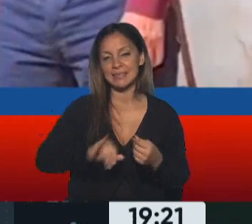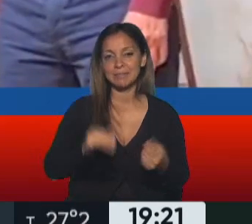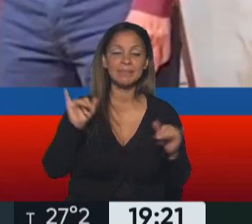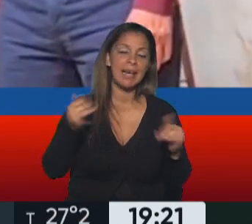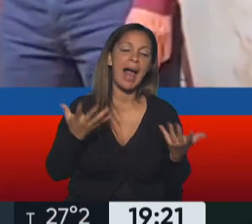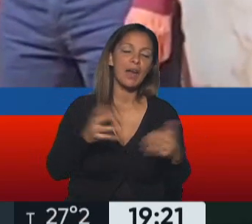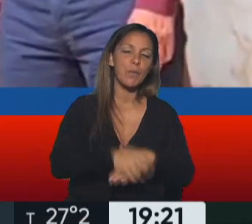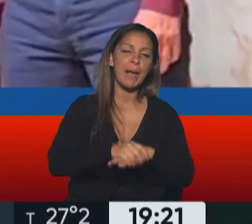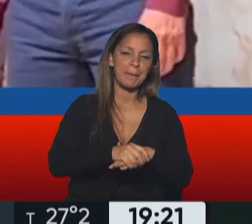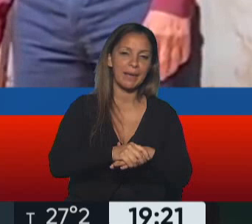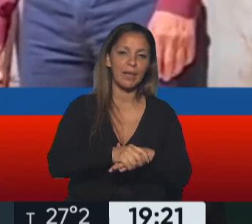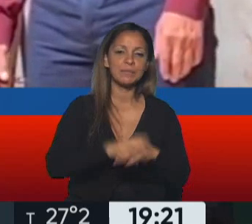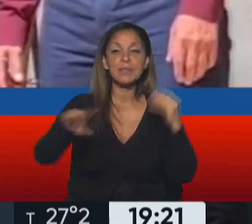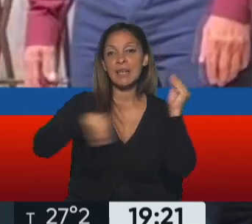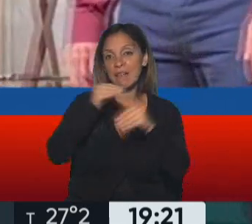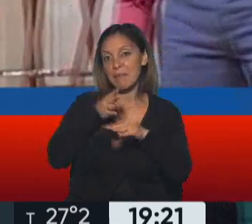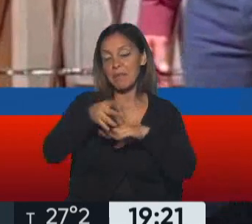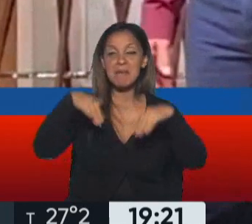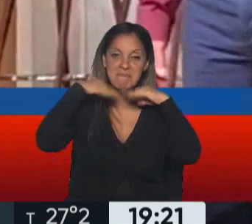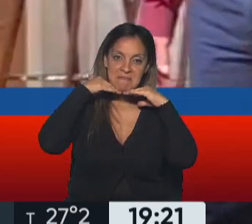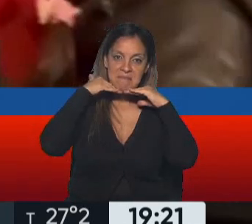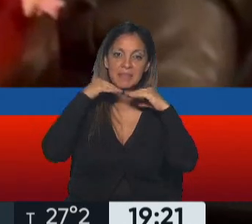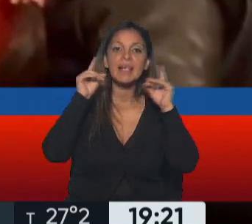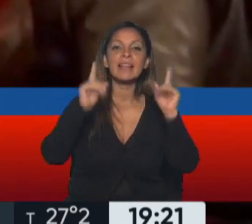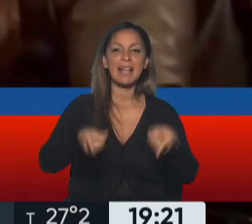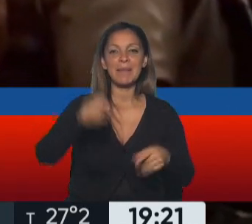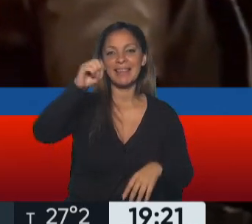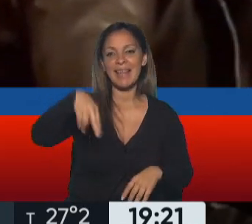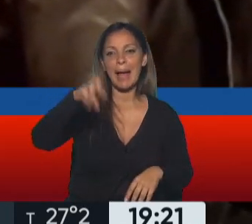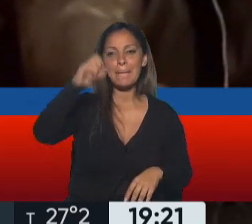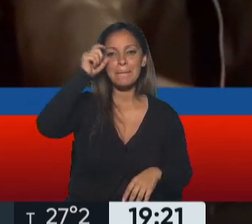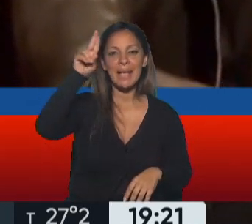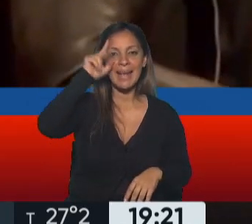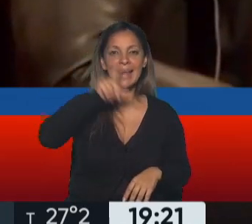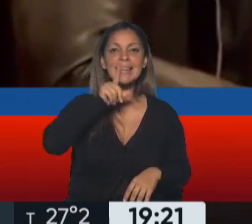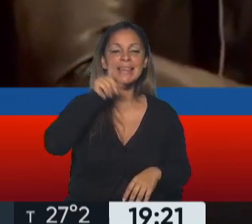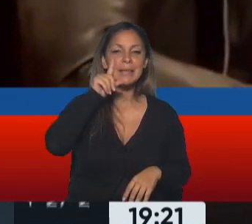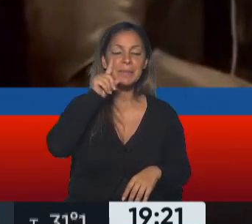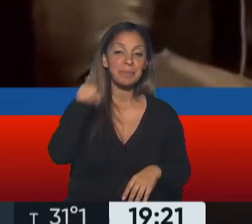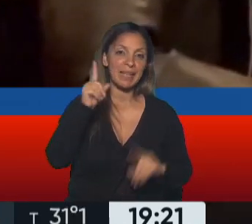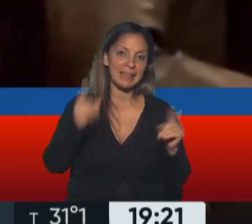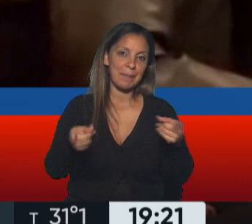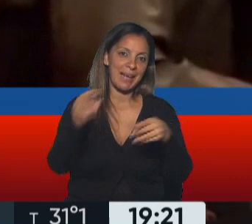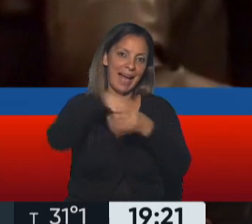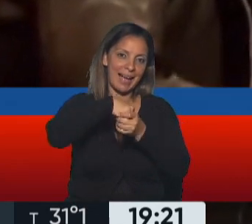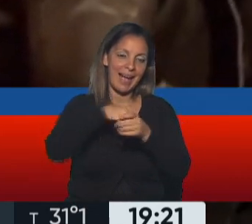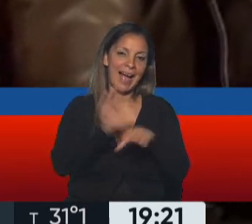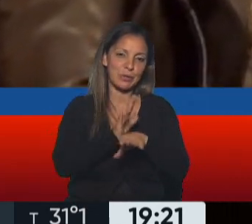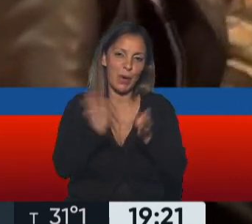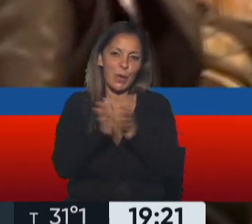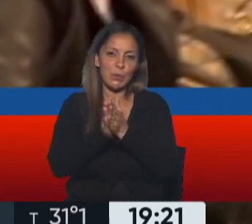Seguro. Fue con la familia y allí también está Diego Peretti, que actúa justamente, en este caso con